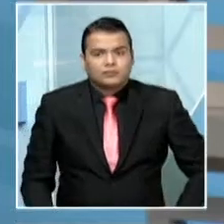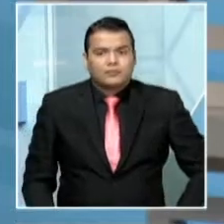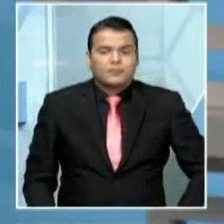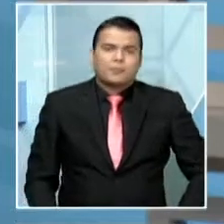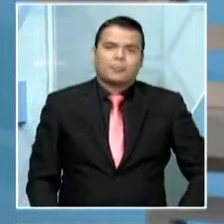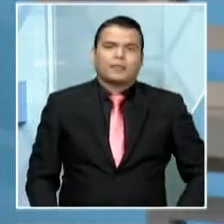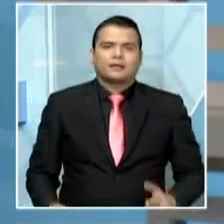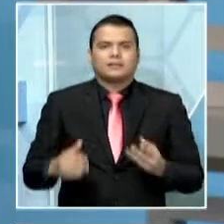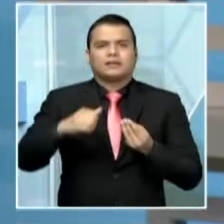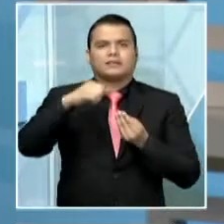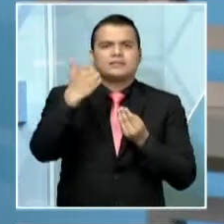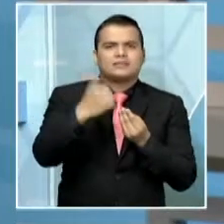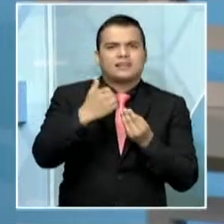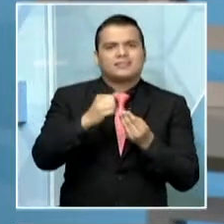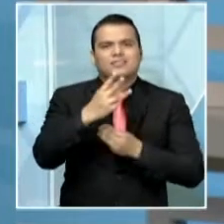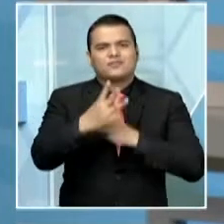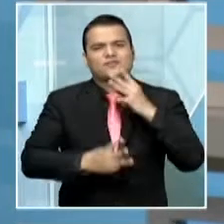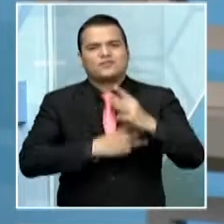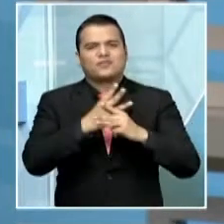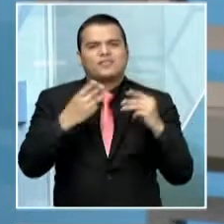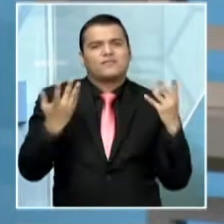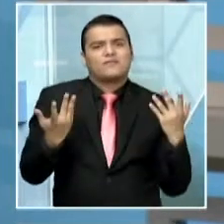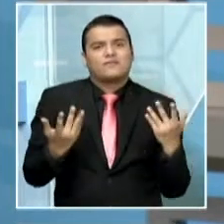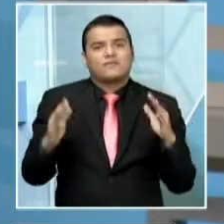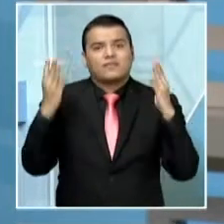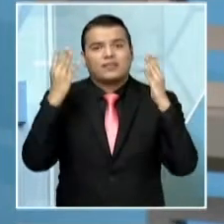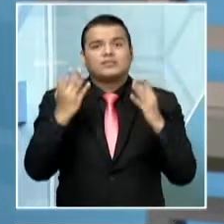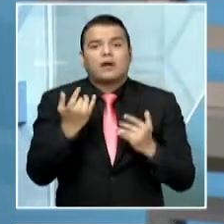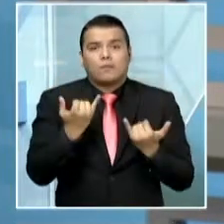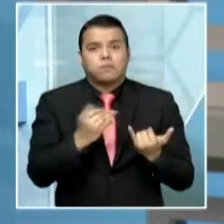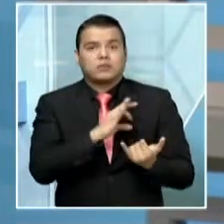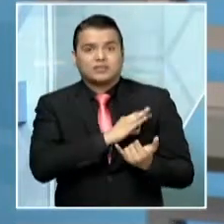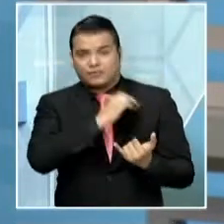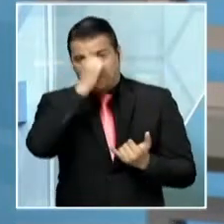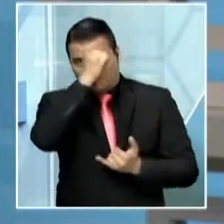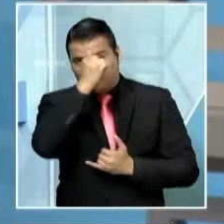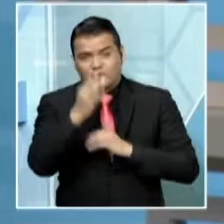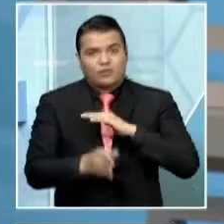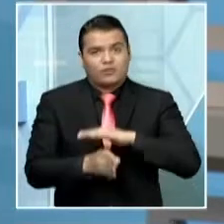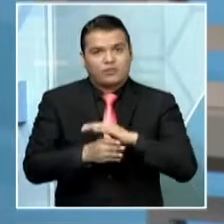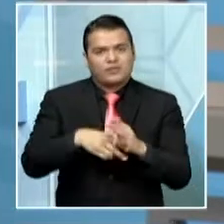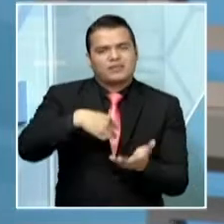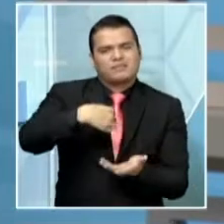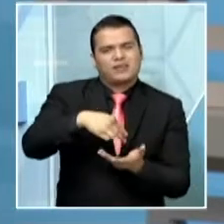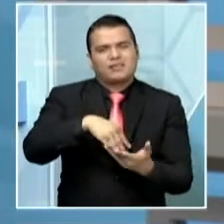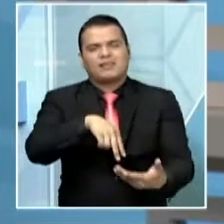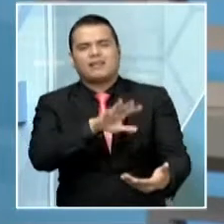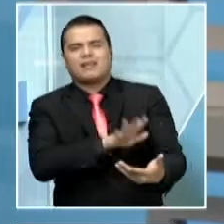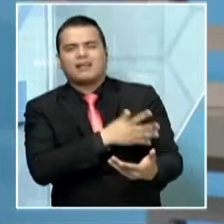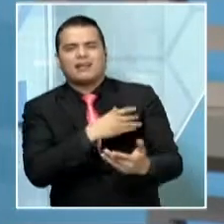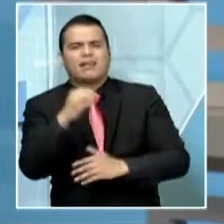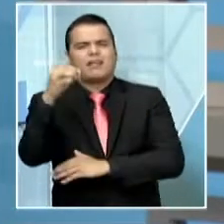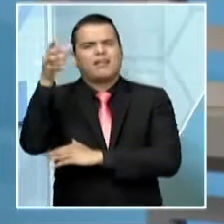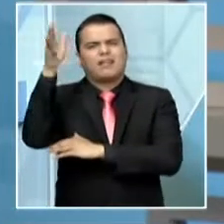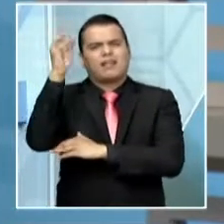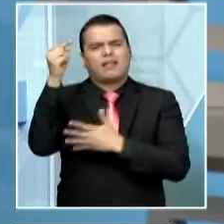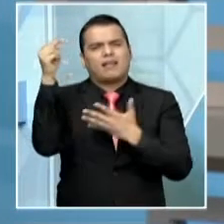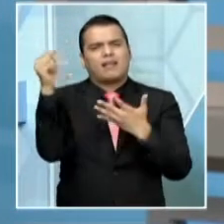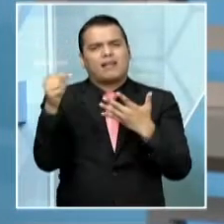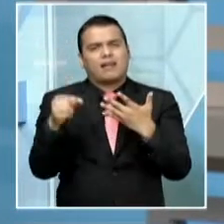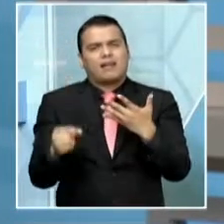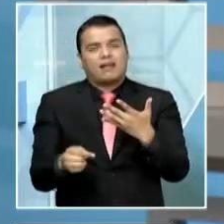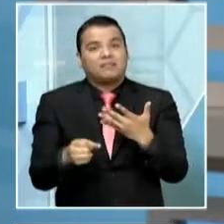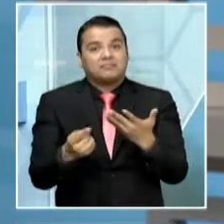la salsa y su festival mundial caleño continúan este fin de semana baile música y conferencias hacen parte del repertorio